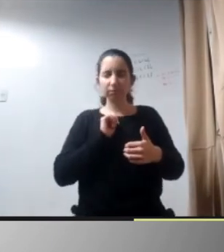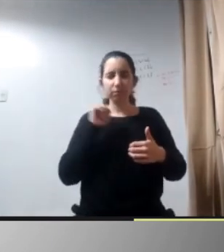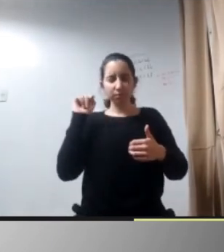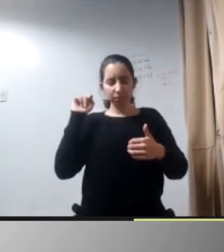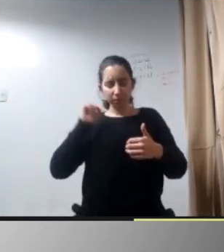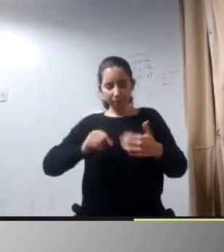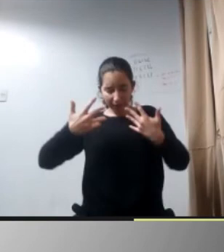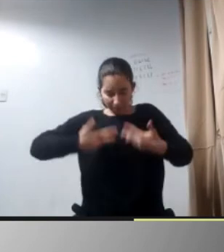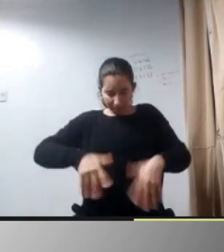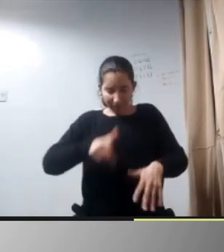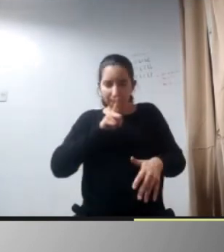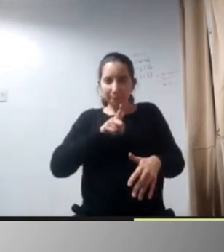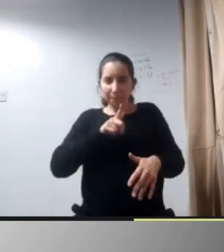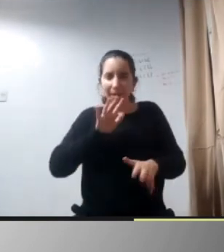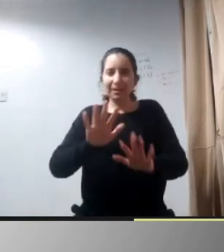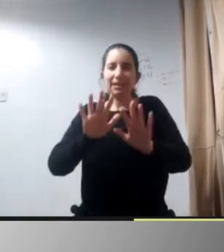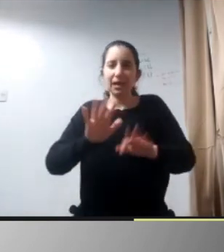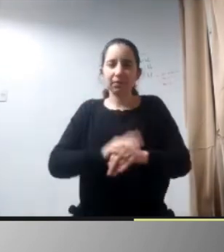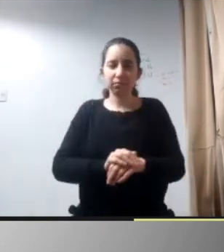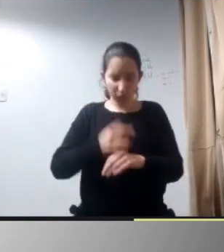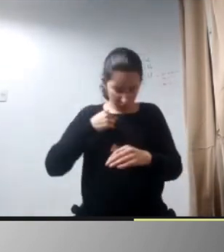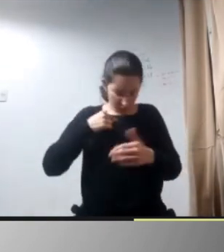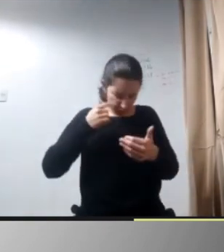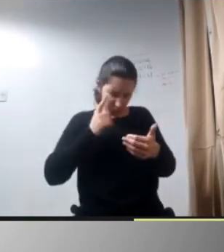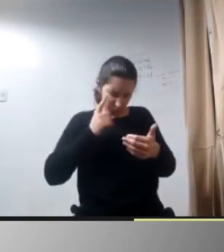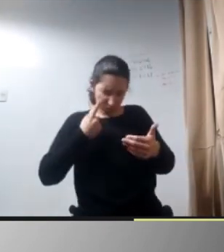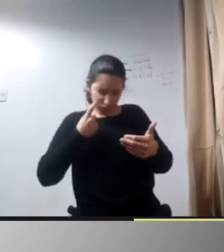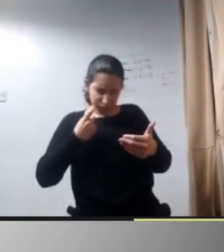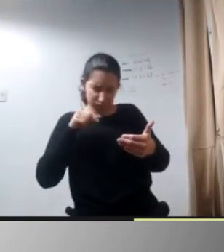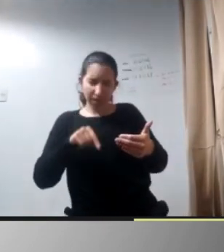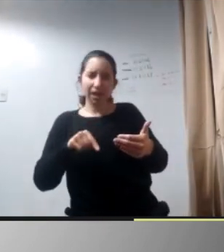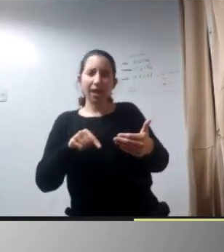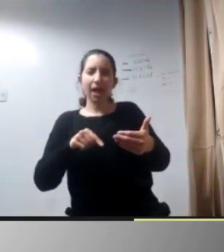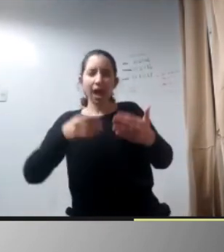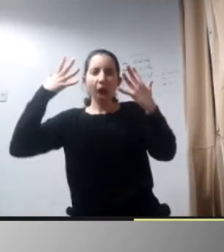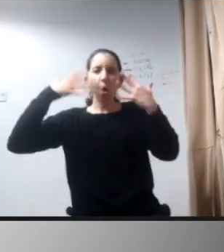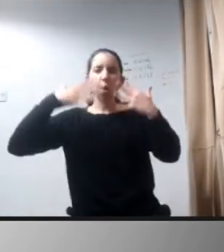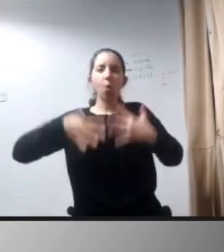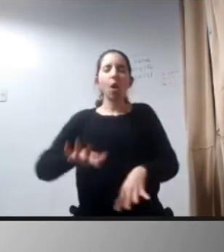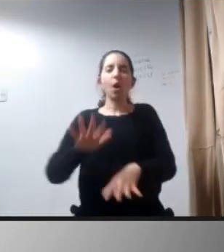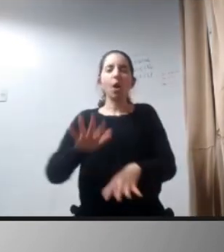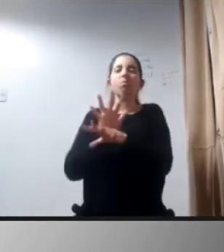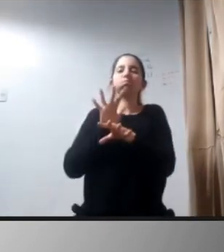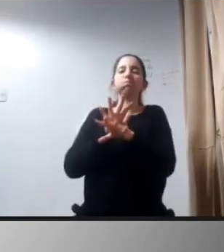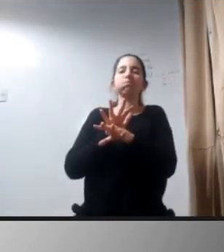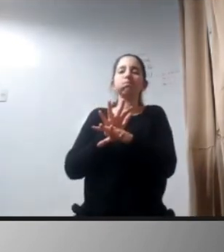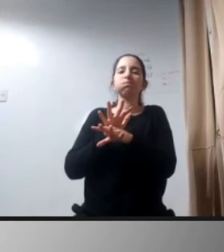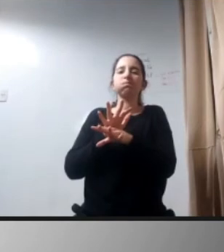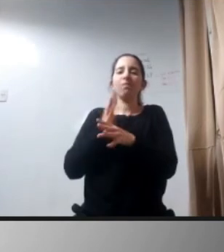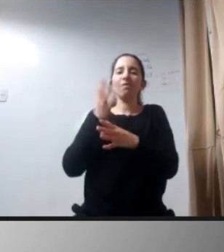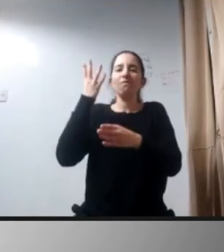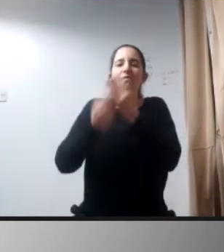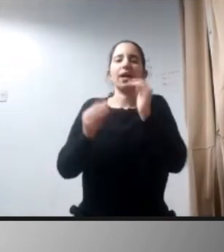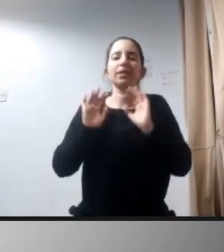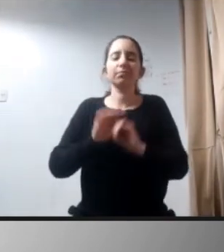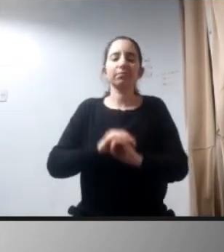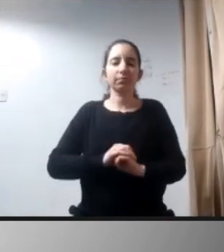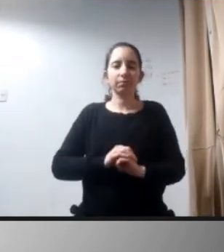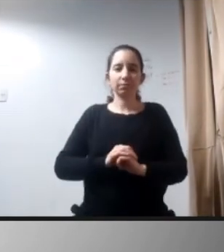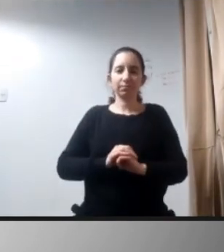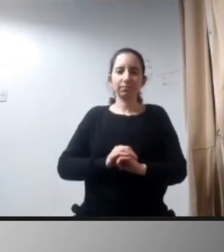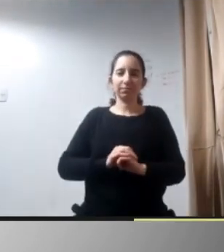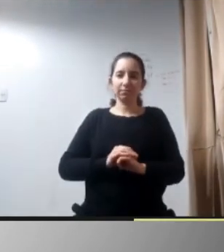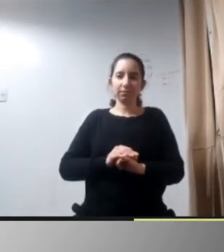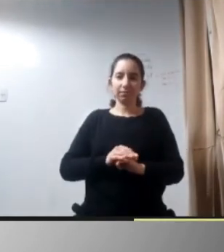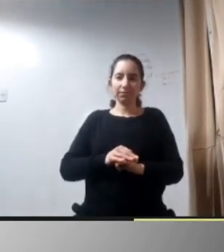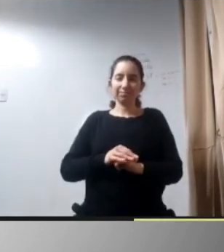esa persona va a nacer con algún tipo de malformación corporal que la va a hacer una feliz, que además